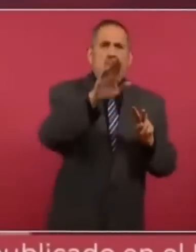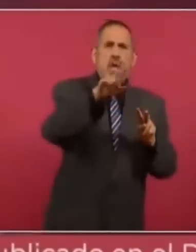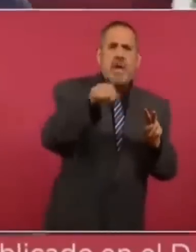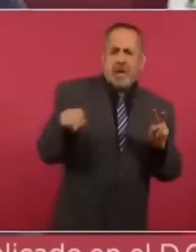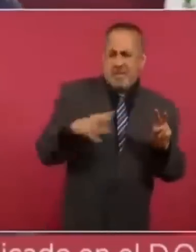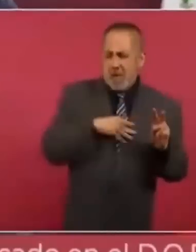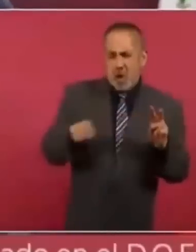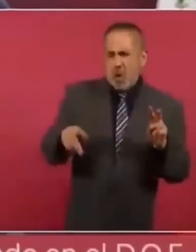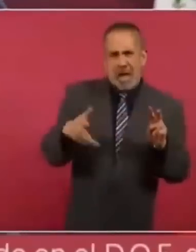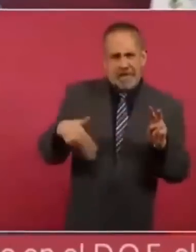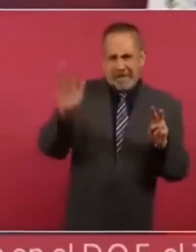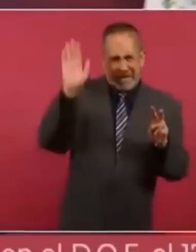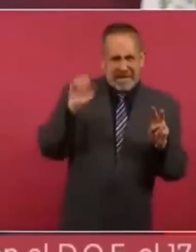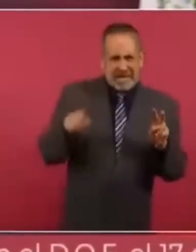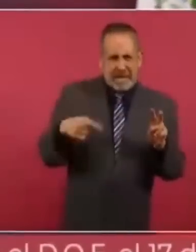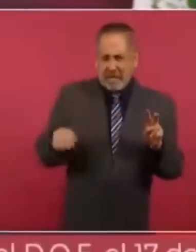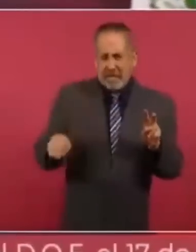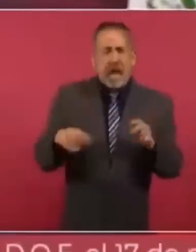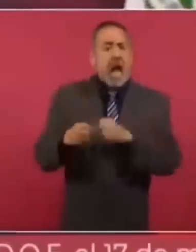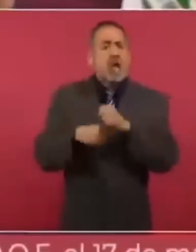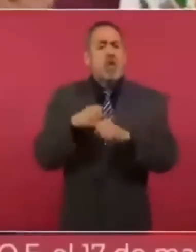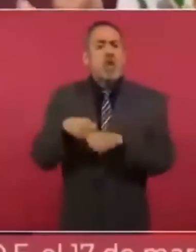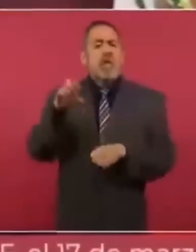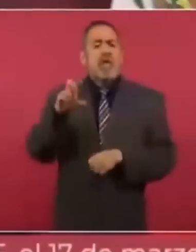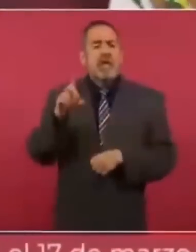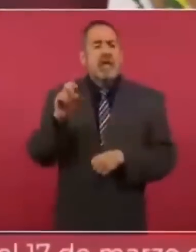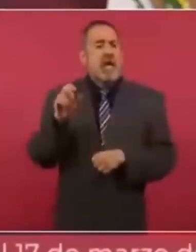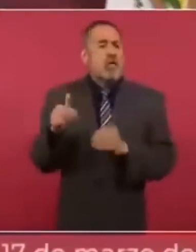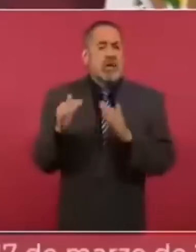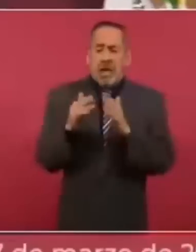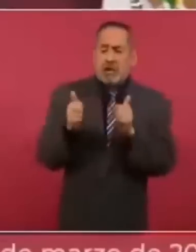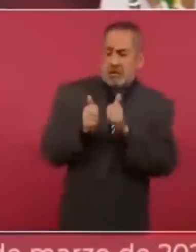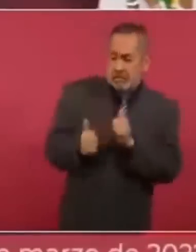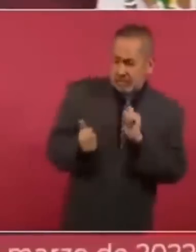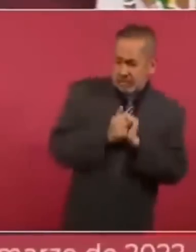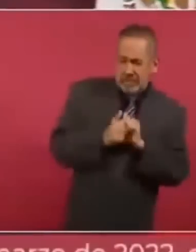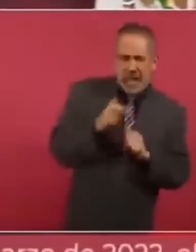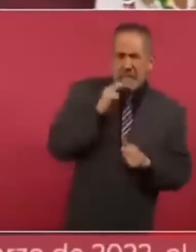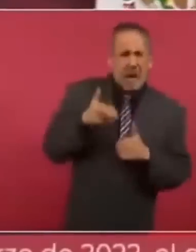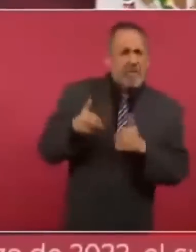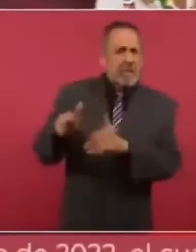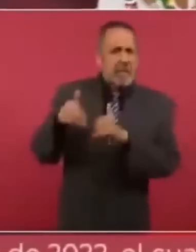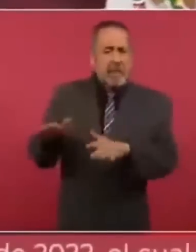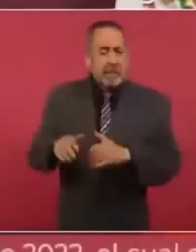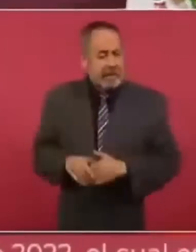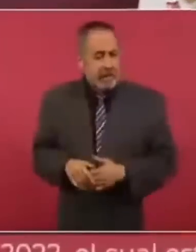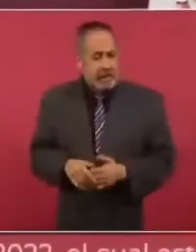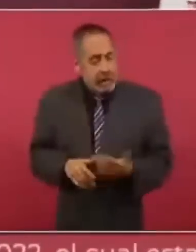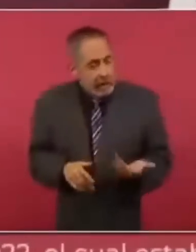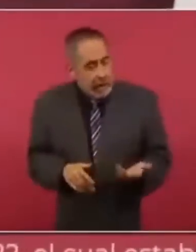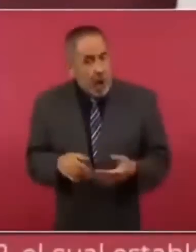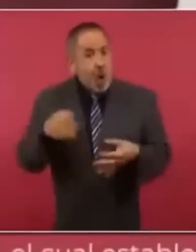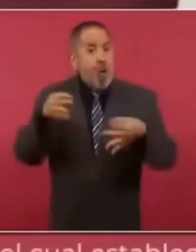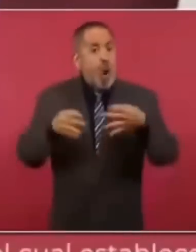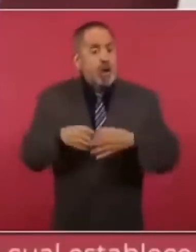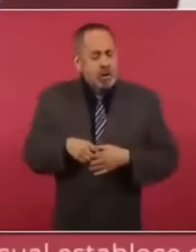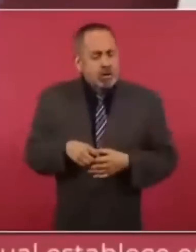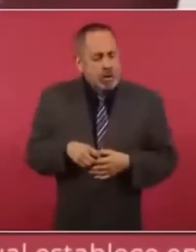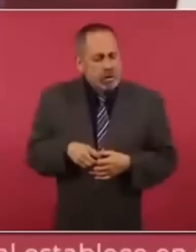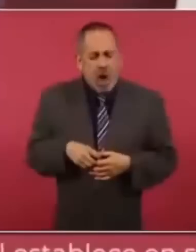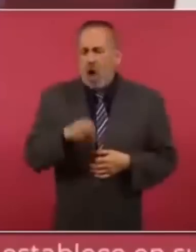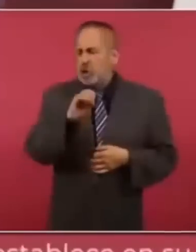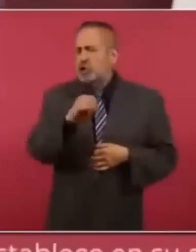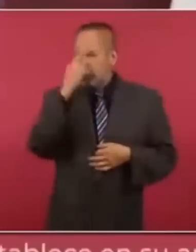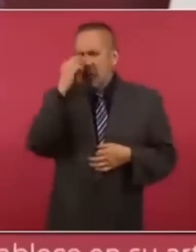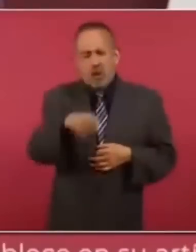hijo porque ya cumplió 30 años y no se quiere salir de la casa. El juez les da la razón